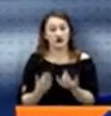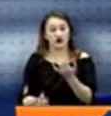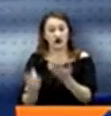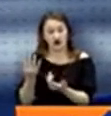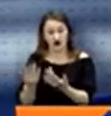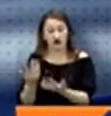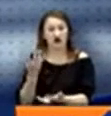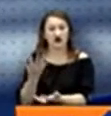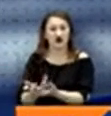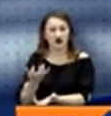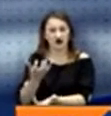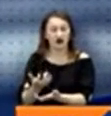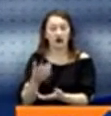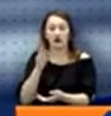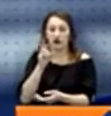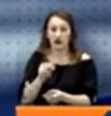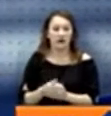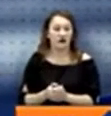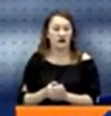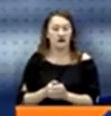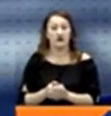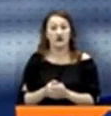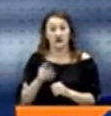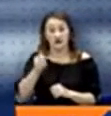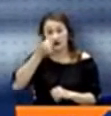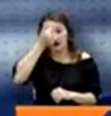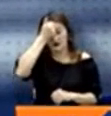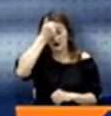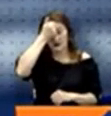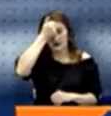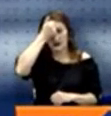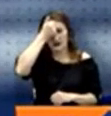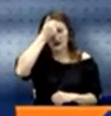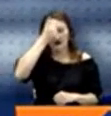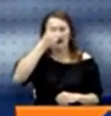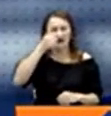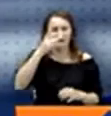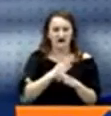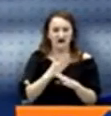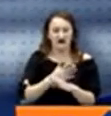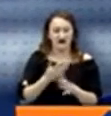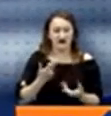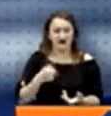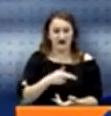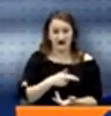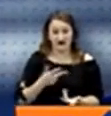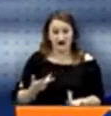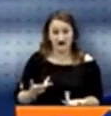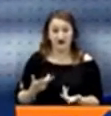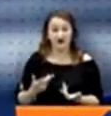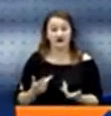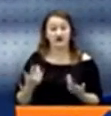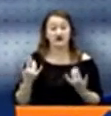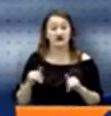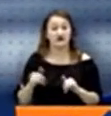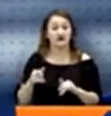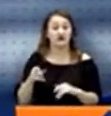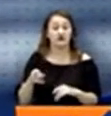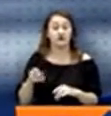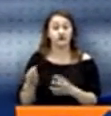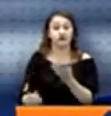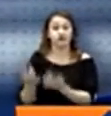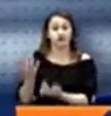o de talas que se realicen, y siendo este el principal problema o la principal dificultad que hay, ya que ocasiona